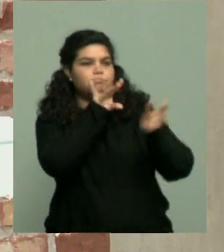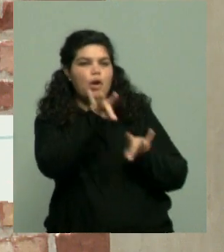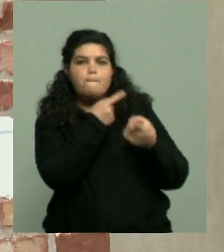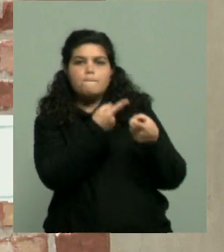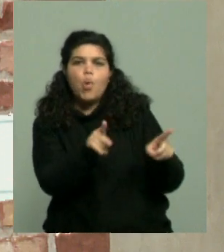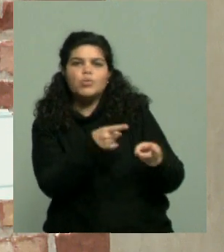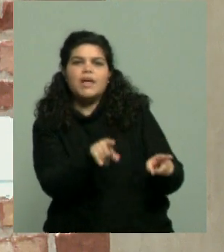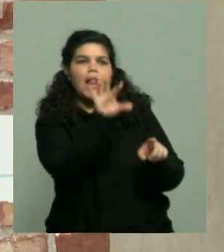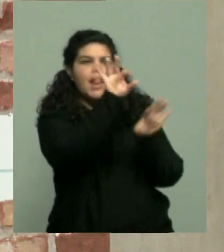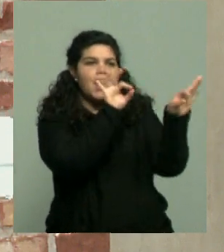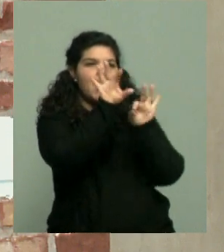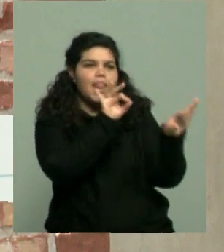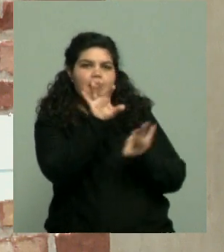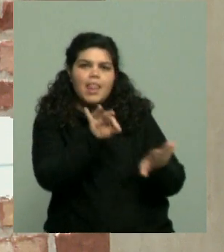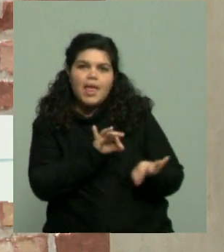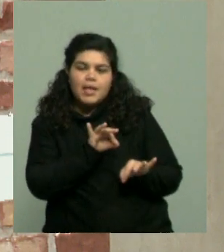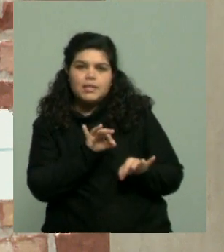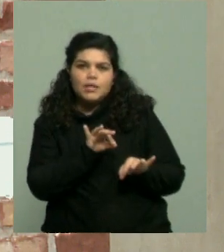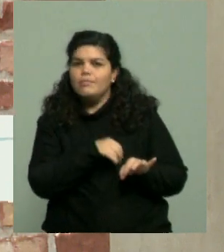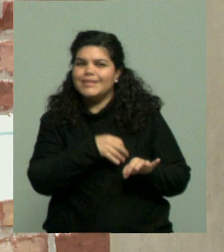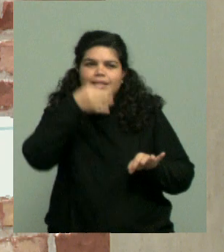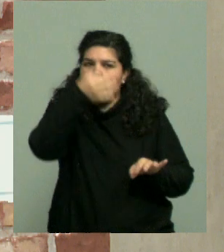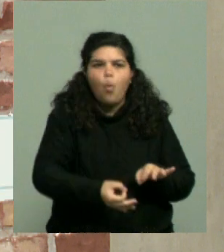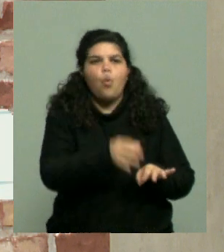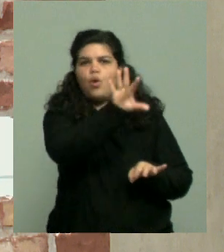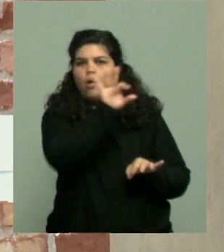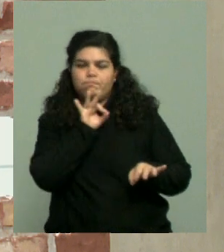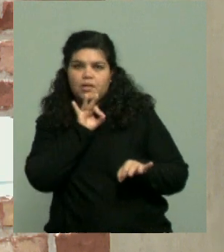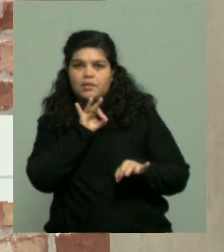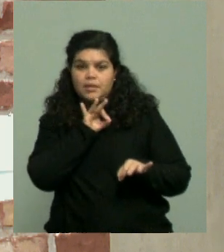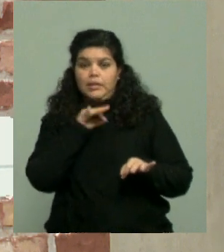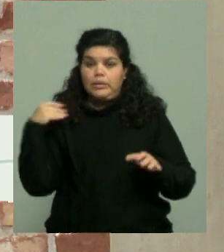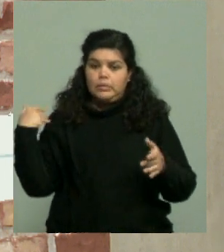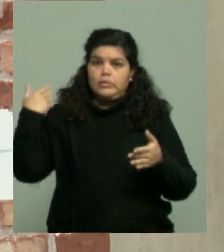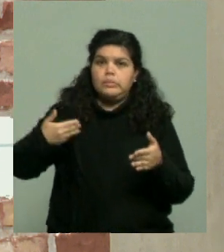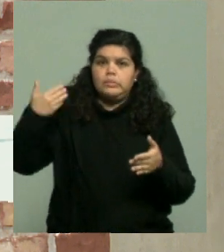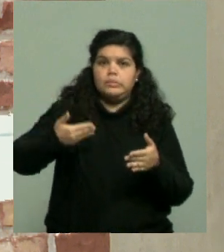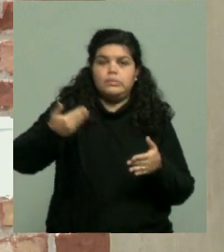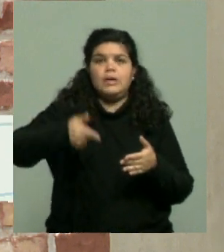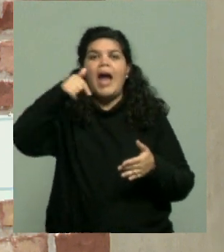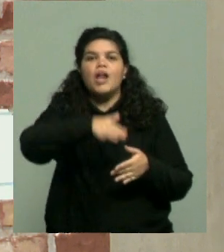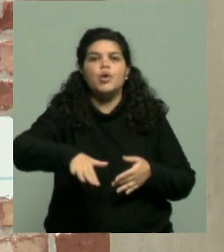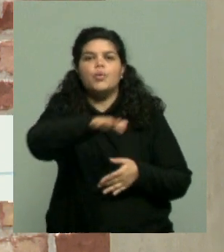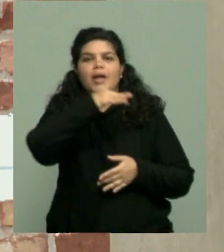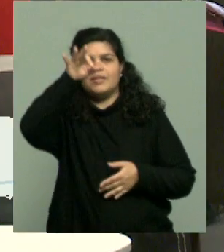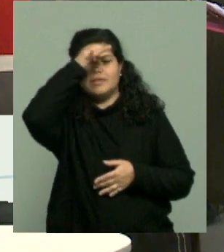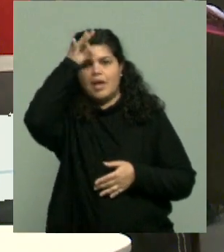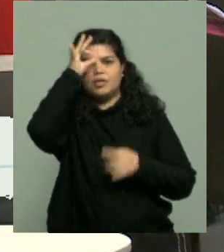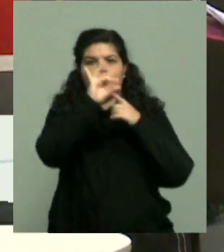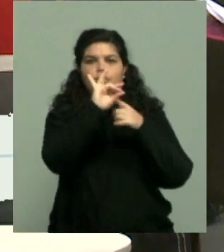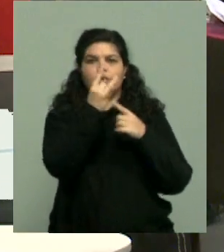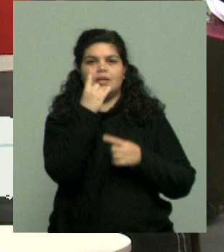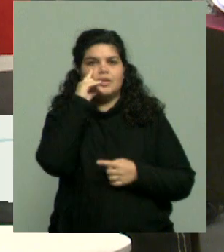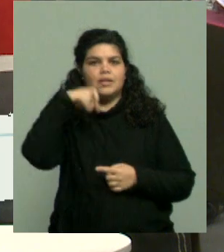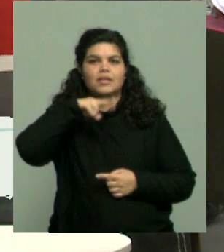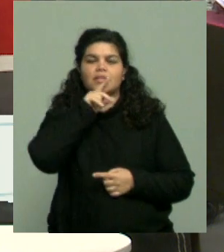y que se van a disfrutar ahí en el Quintanilla? Digo, me imagino que pasaron muchas canciones hasta que llegaron al repertorio de lo que van a estar ofreciendo.